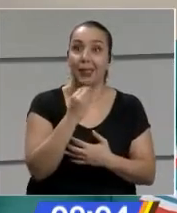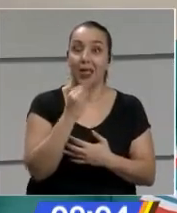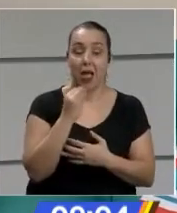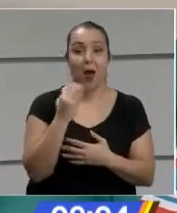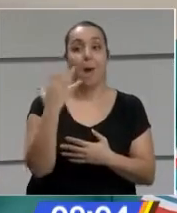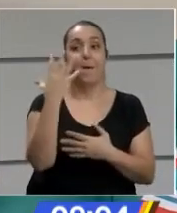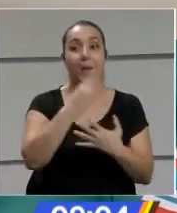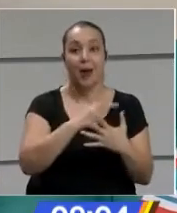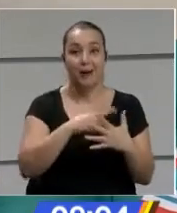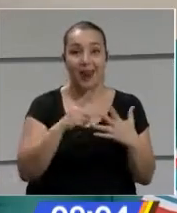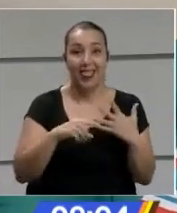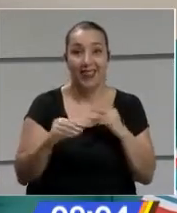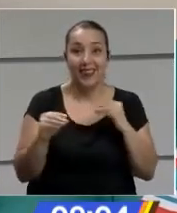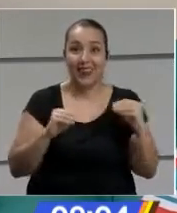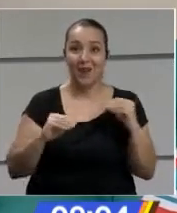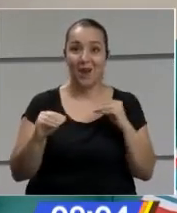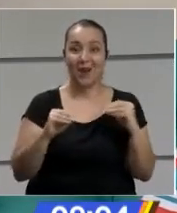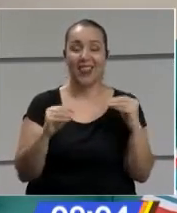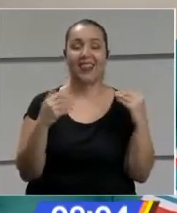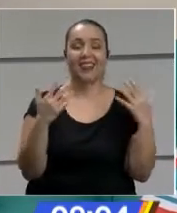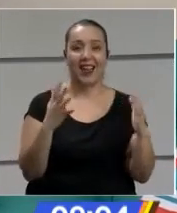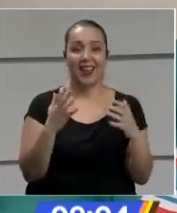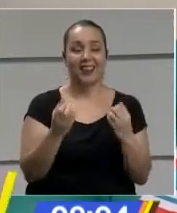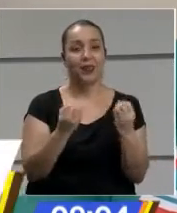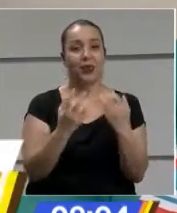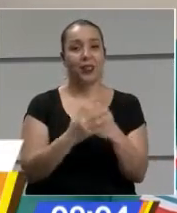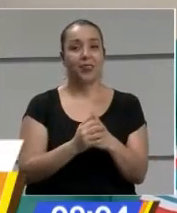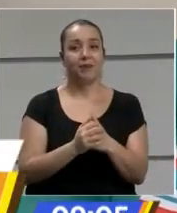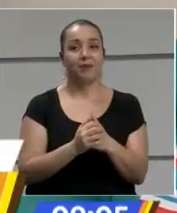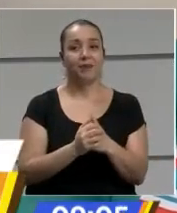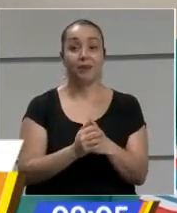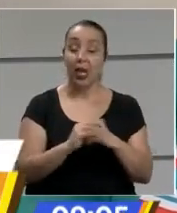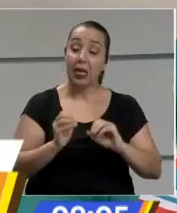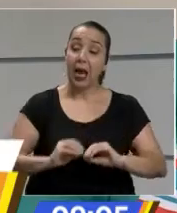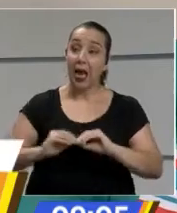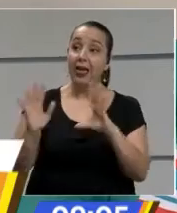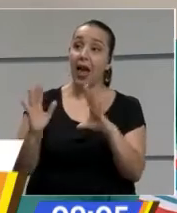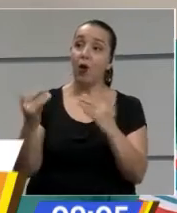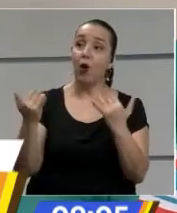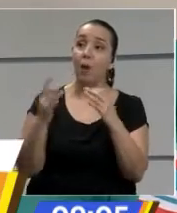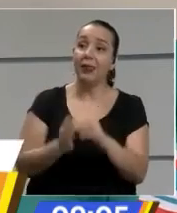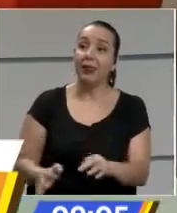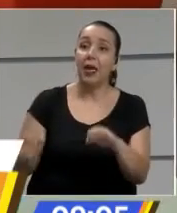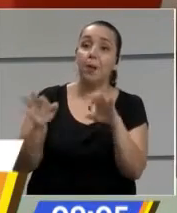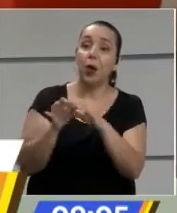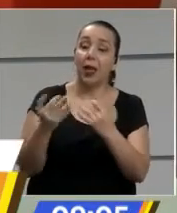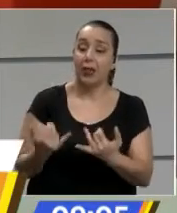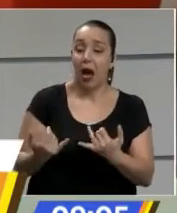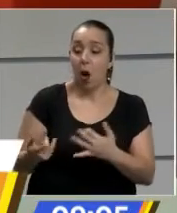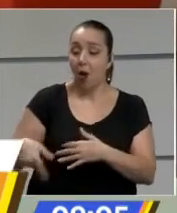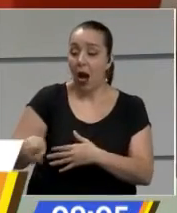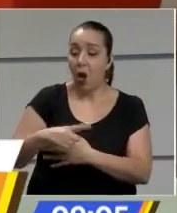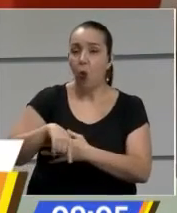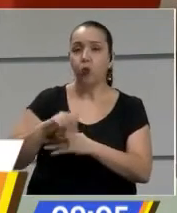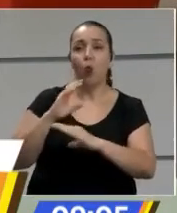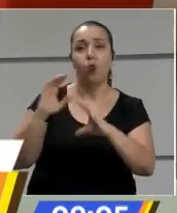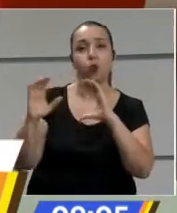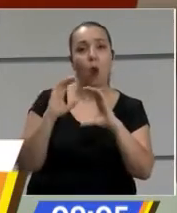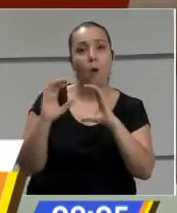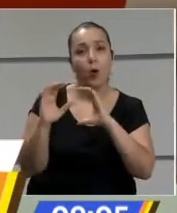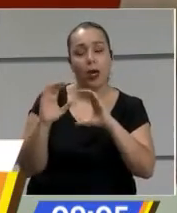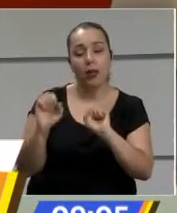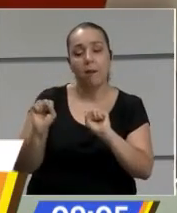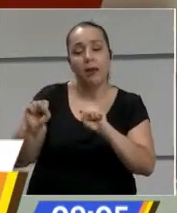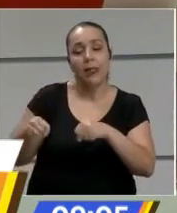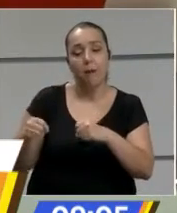bonitas, movidas, sabrosas que hacer. Claro, y lo importante de esto es comunicarnos. Claro.